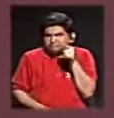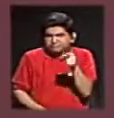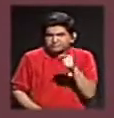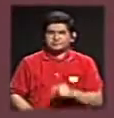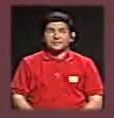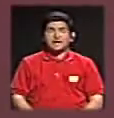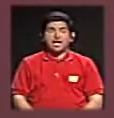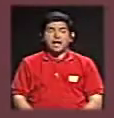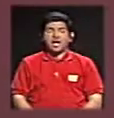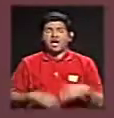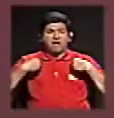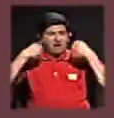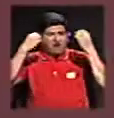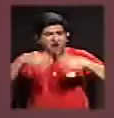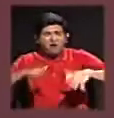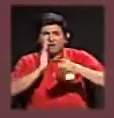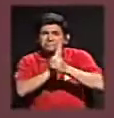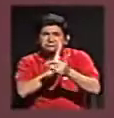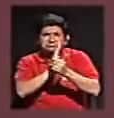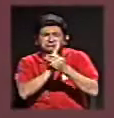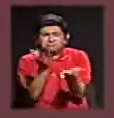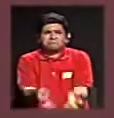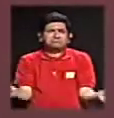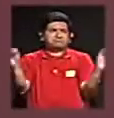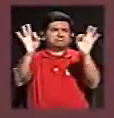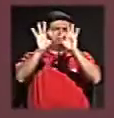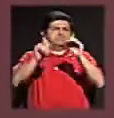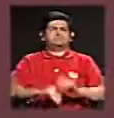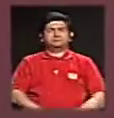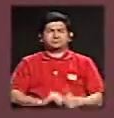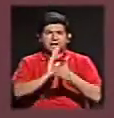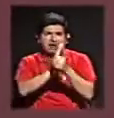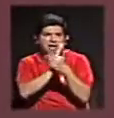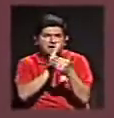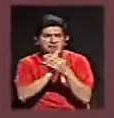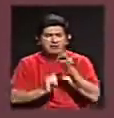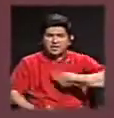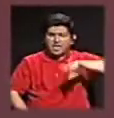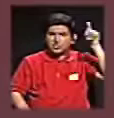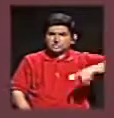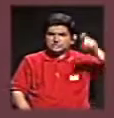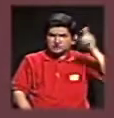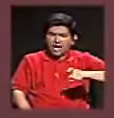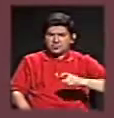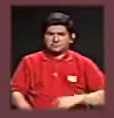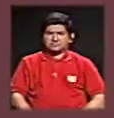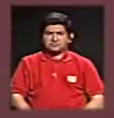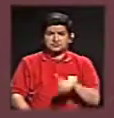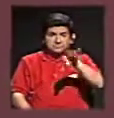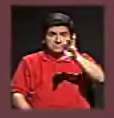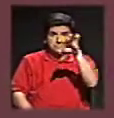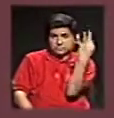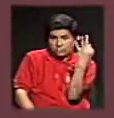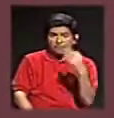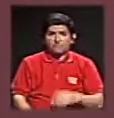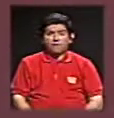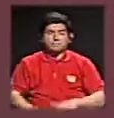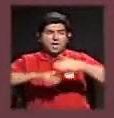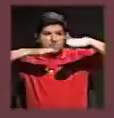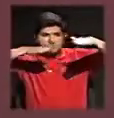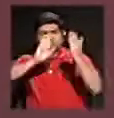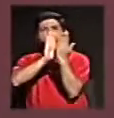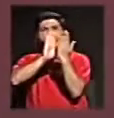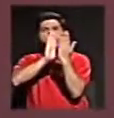que estamos desperdiciando talento clave que vamos a necesitar para